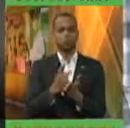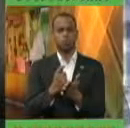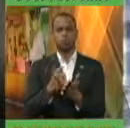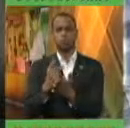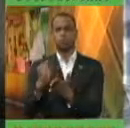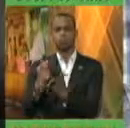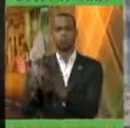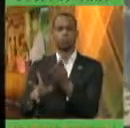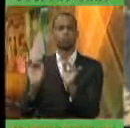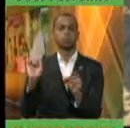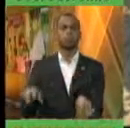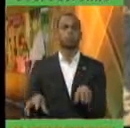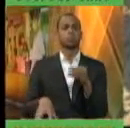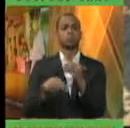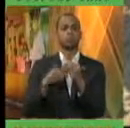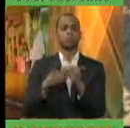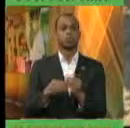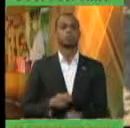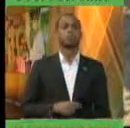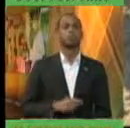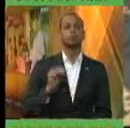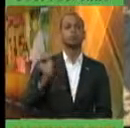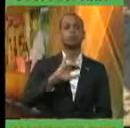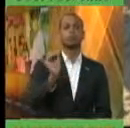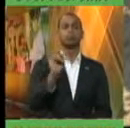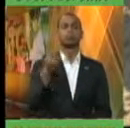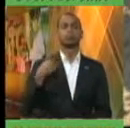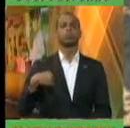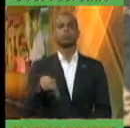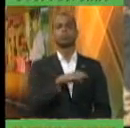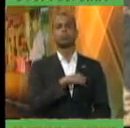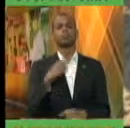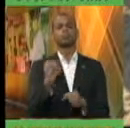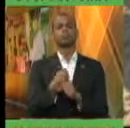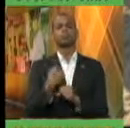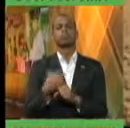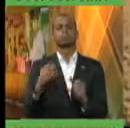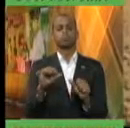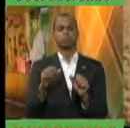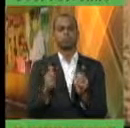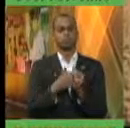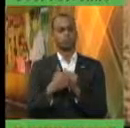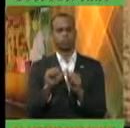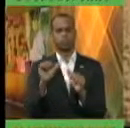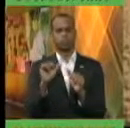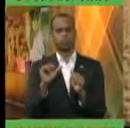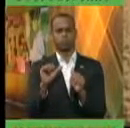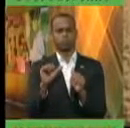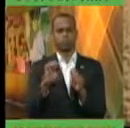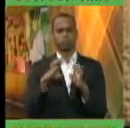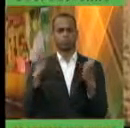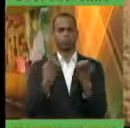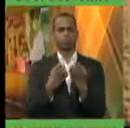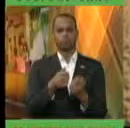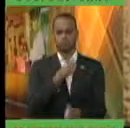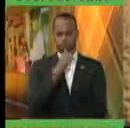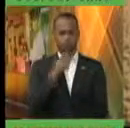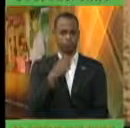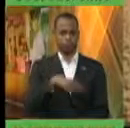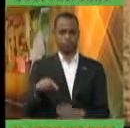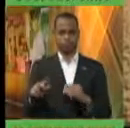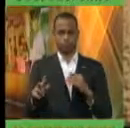certificación también estamos trabajando en asociación que la empresa privada para tratar de que las playas